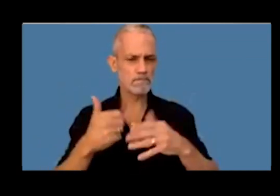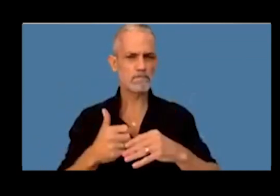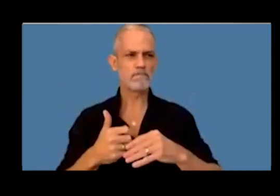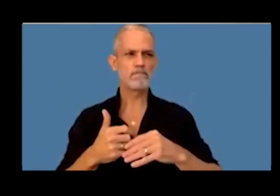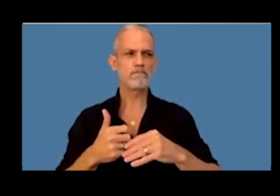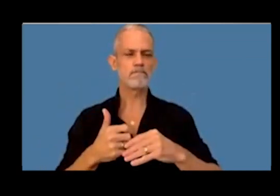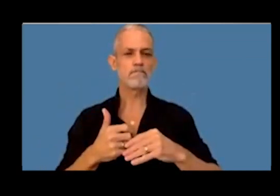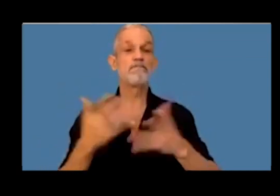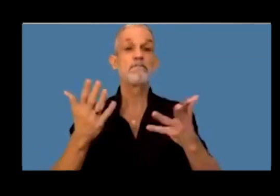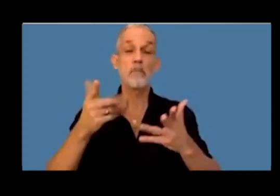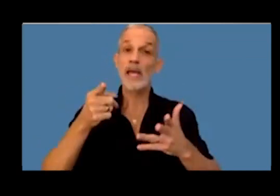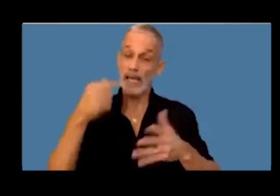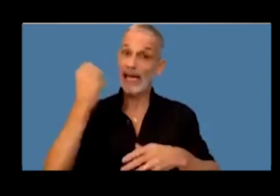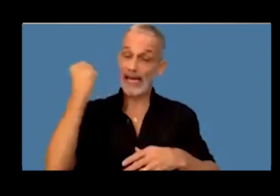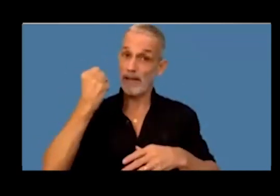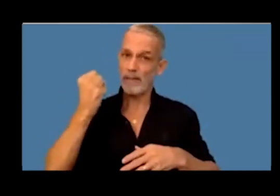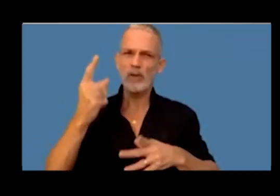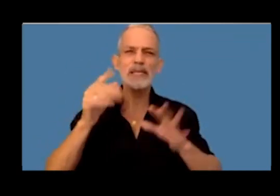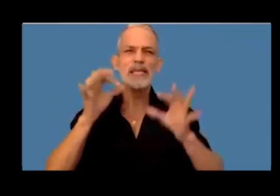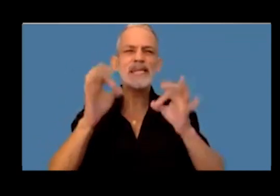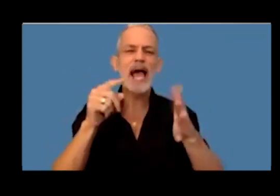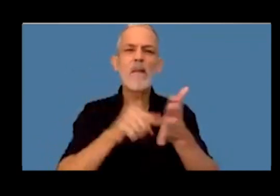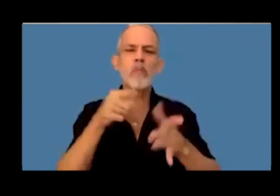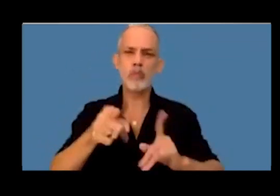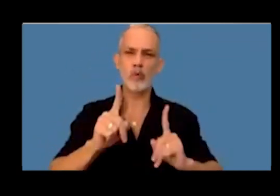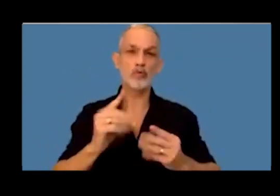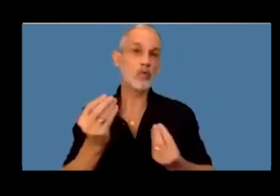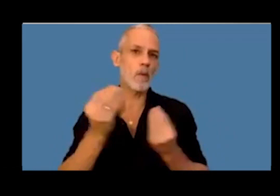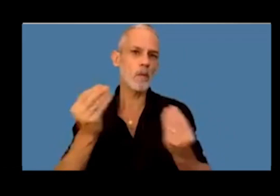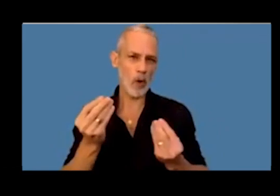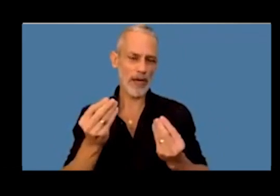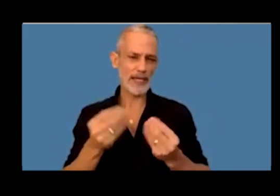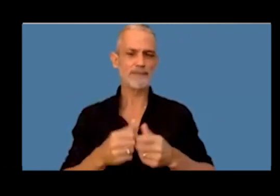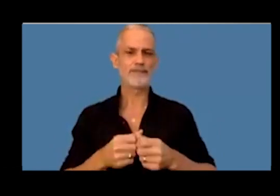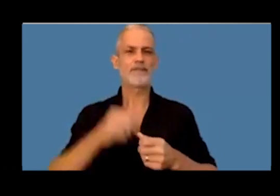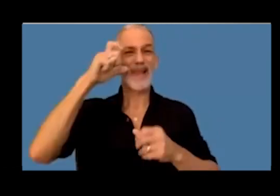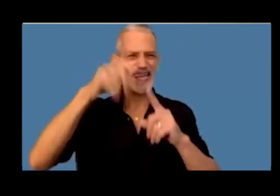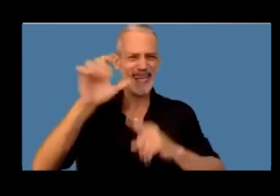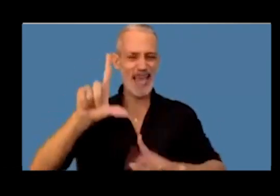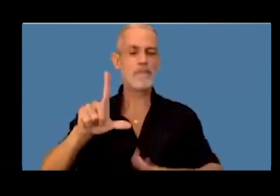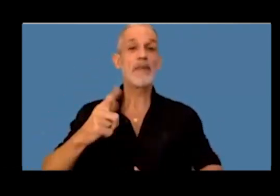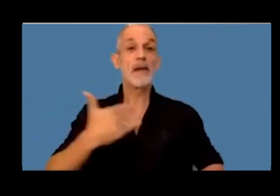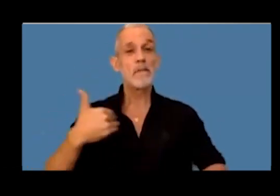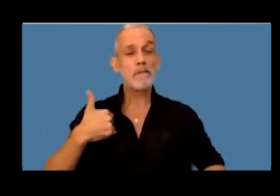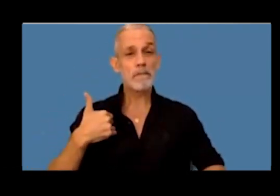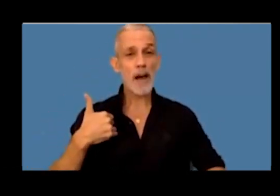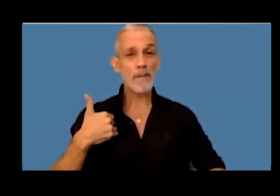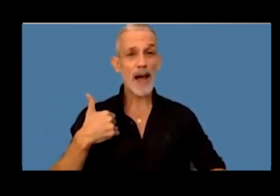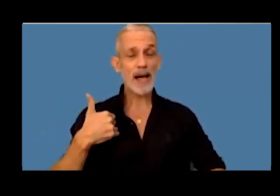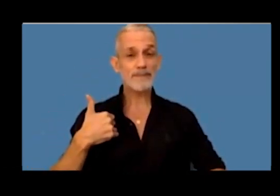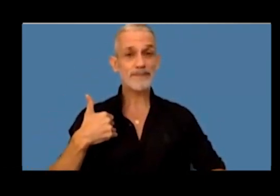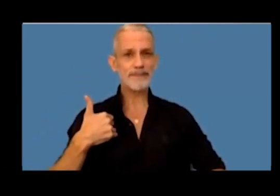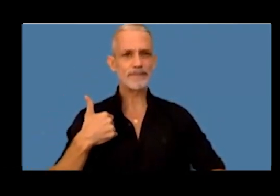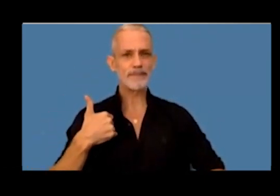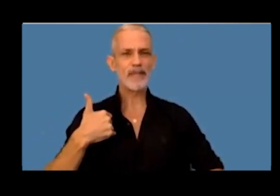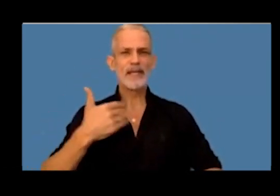Era importante llegar a este punto, porque mi mamá, digamos, bueno, no interesa entrar